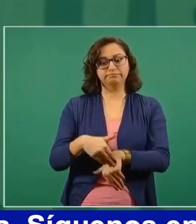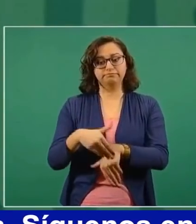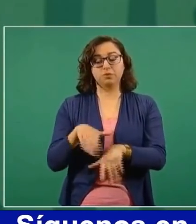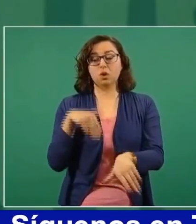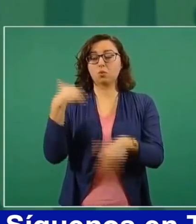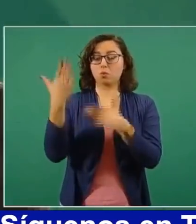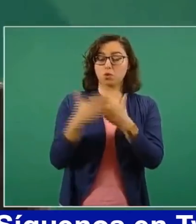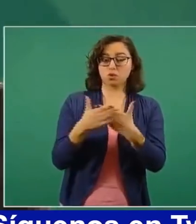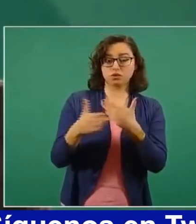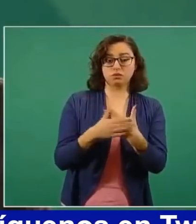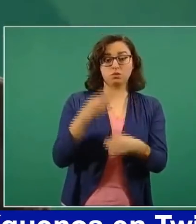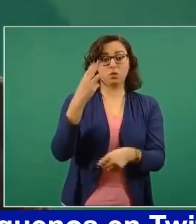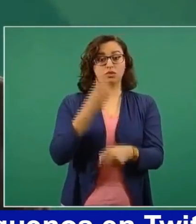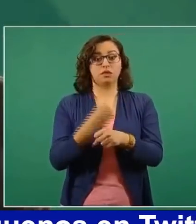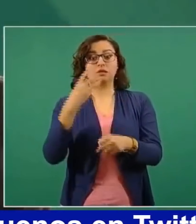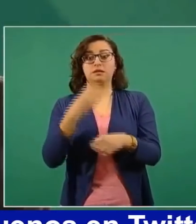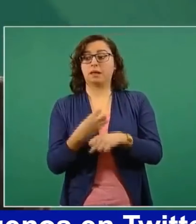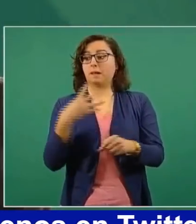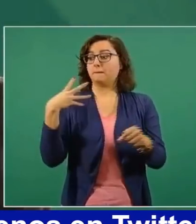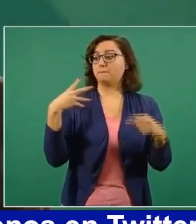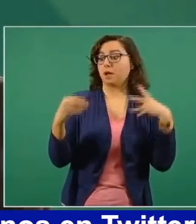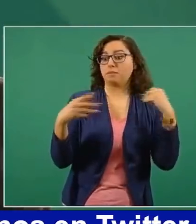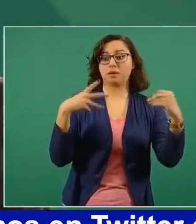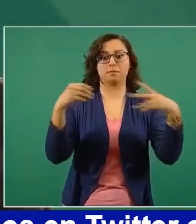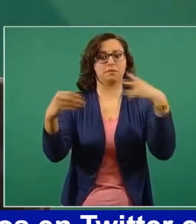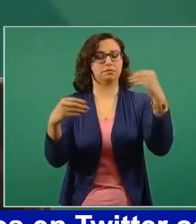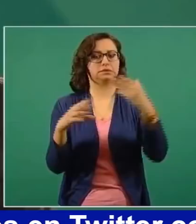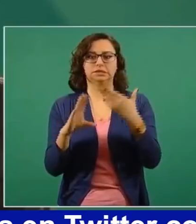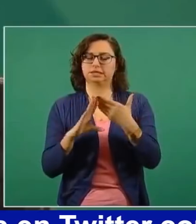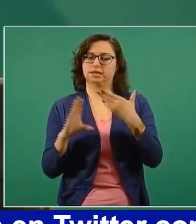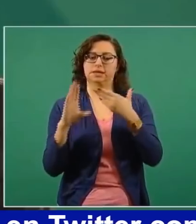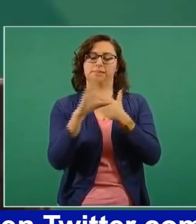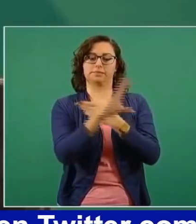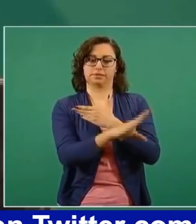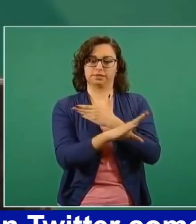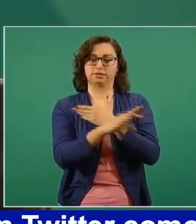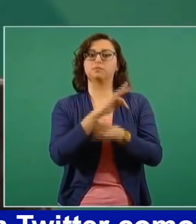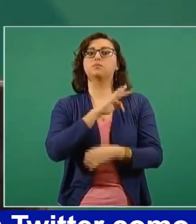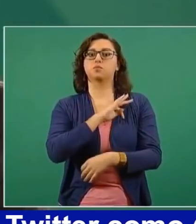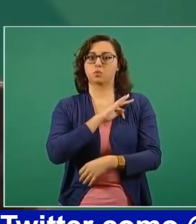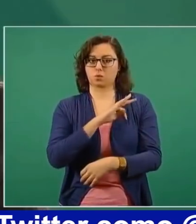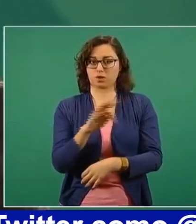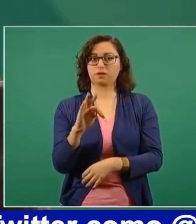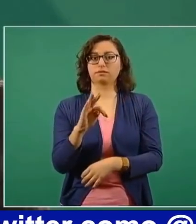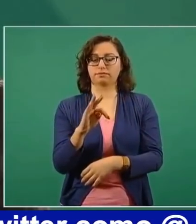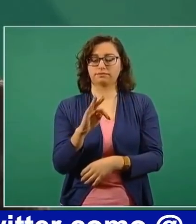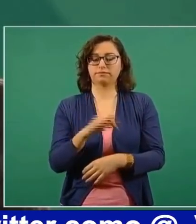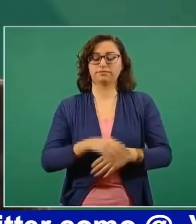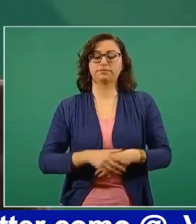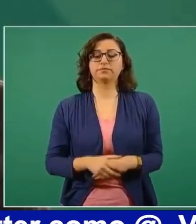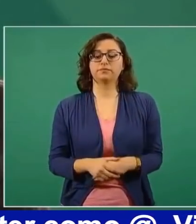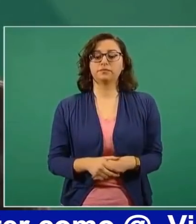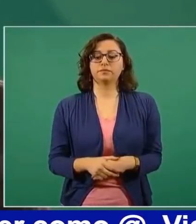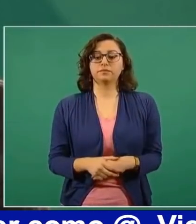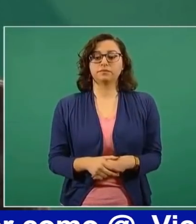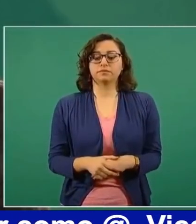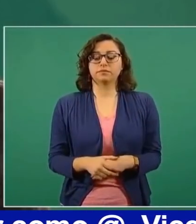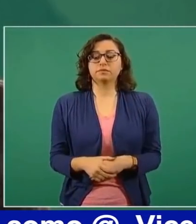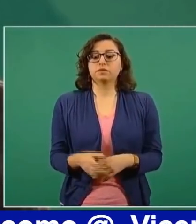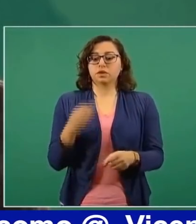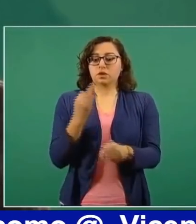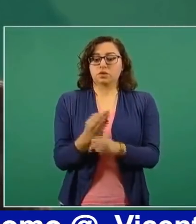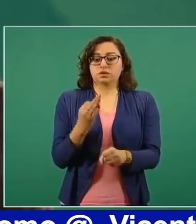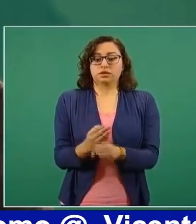En este momento, como es de todos ustedes conocido, la vacunación es la